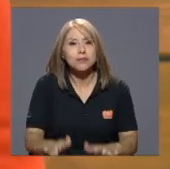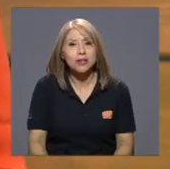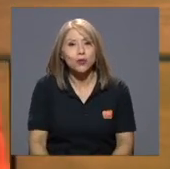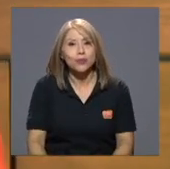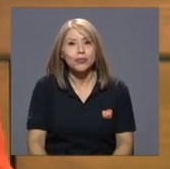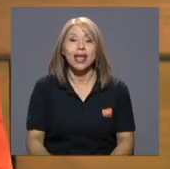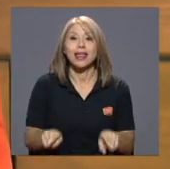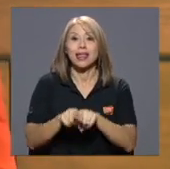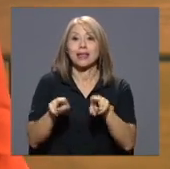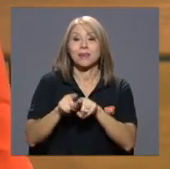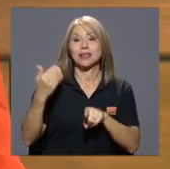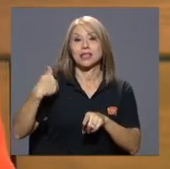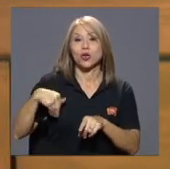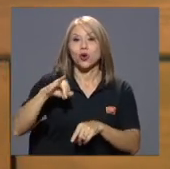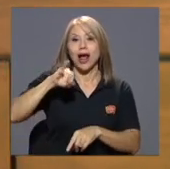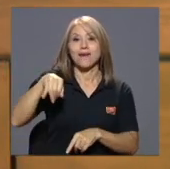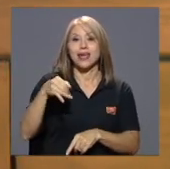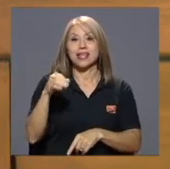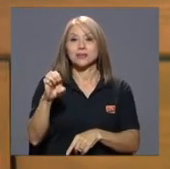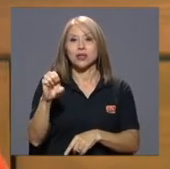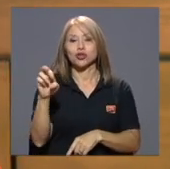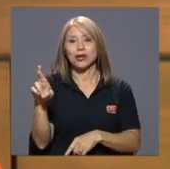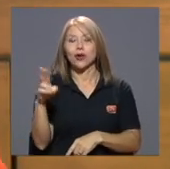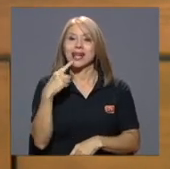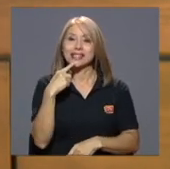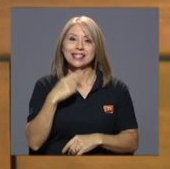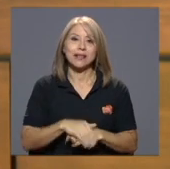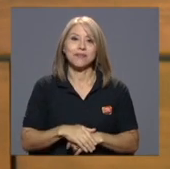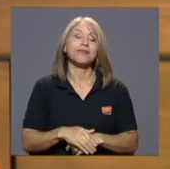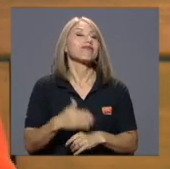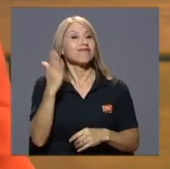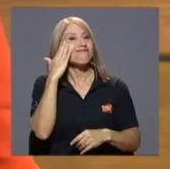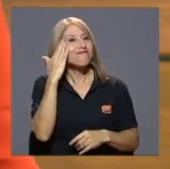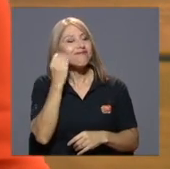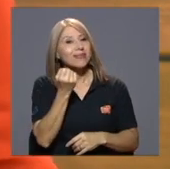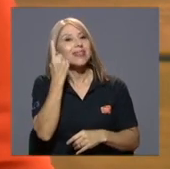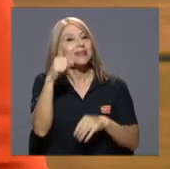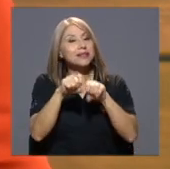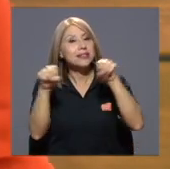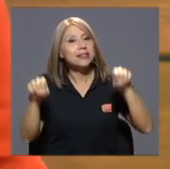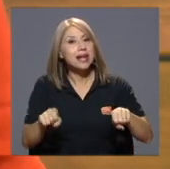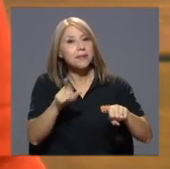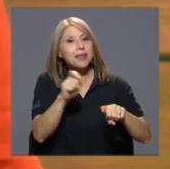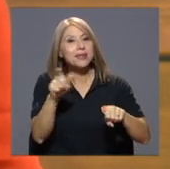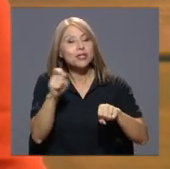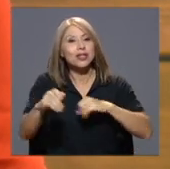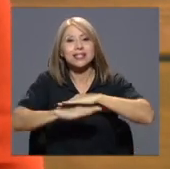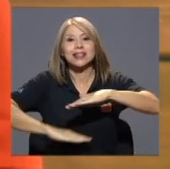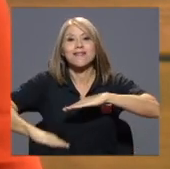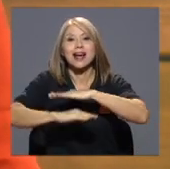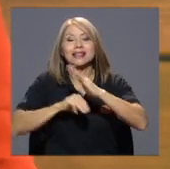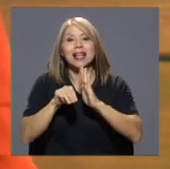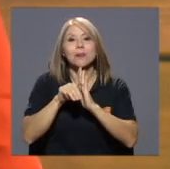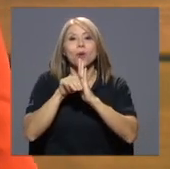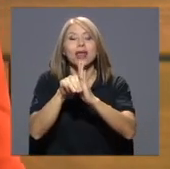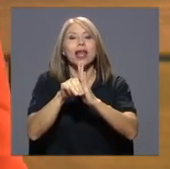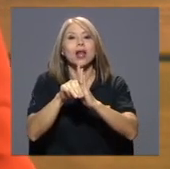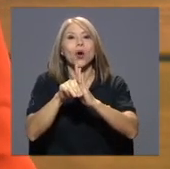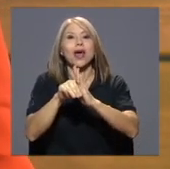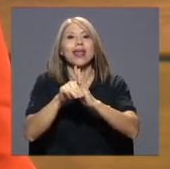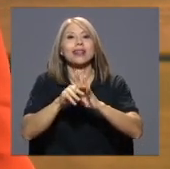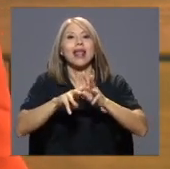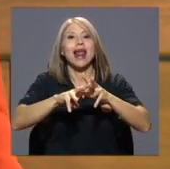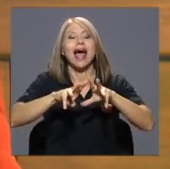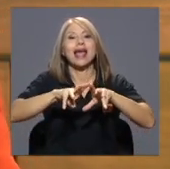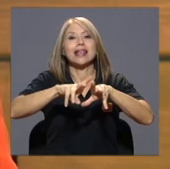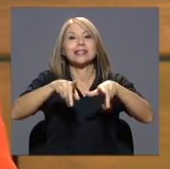parte, el señor Javier Espinosa Rojas nos dice, es claro que el régimen de pensiones se basa en el modelo de la estafa Ponzi, y como tal,